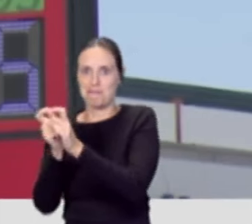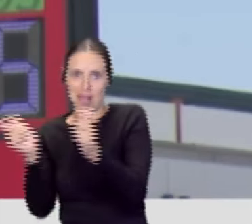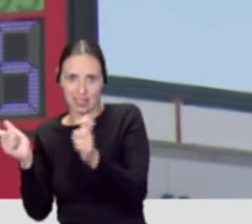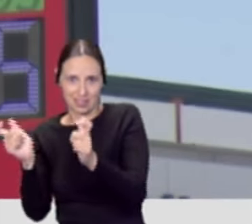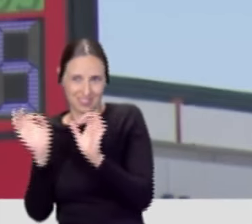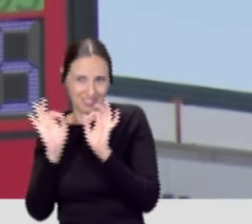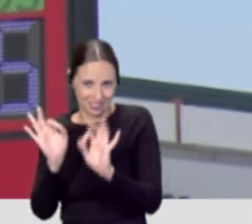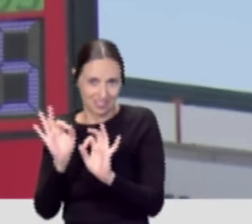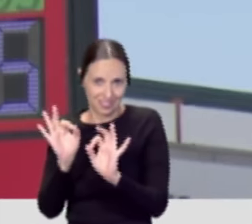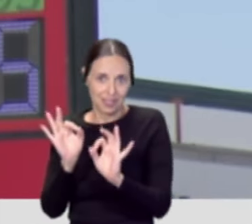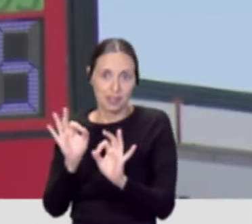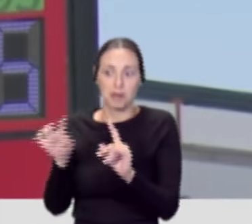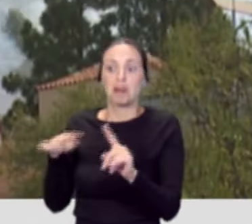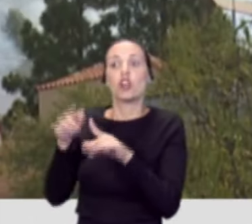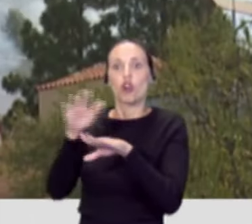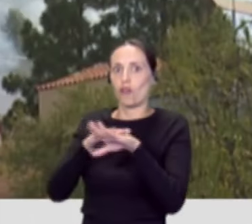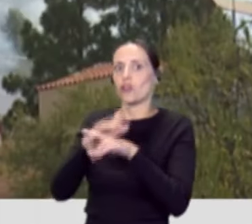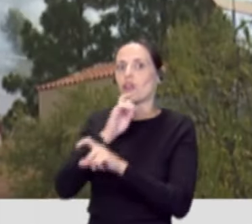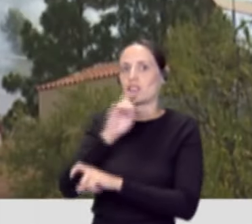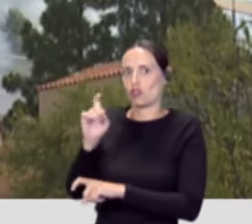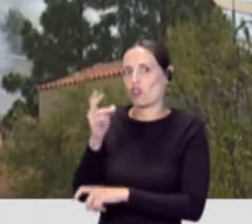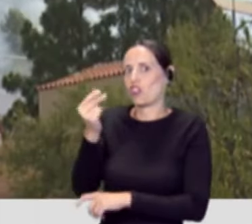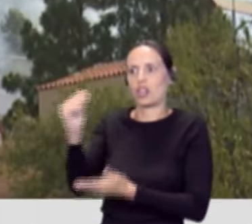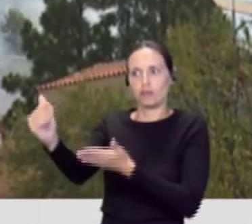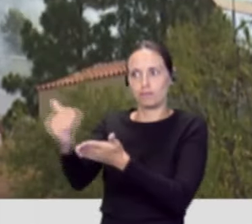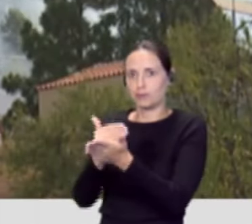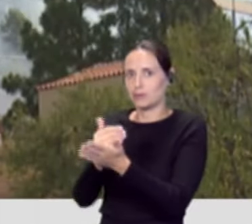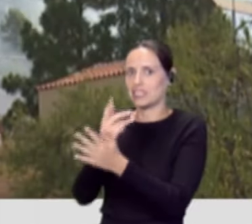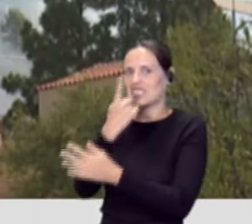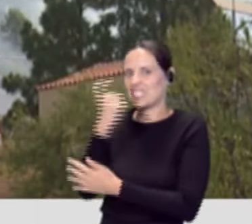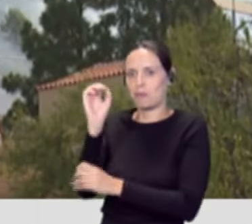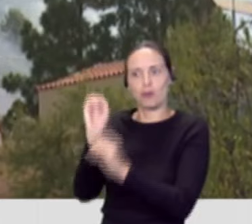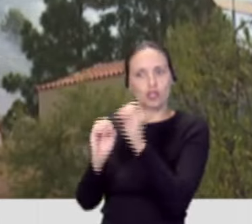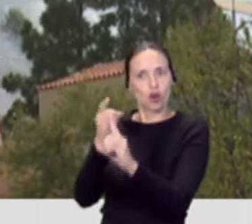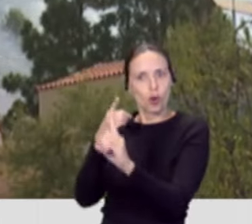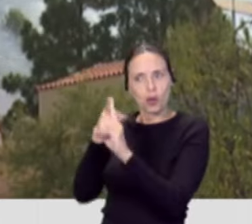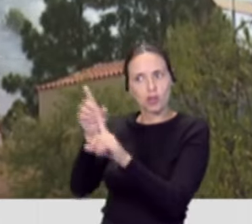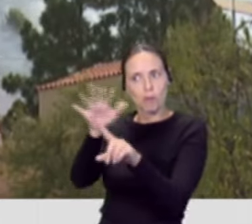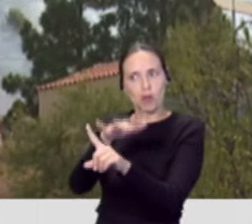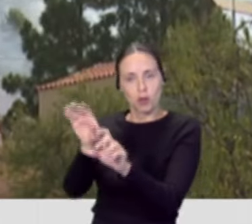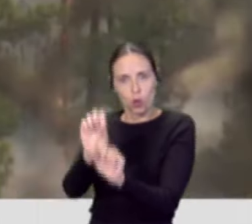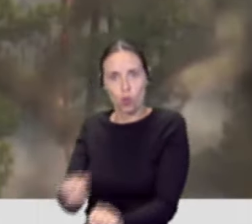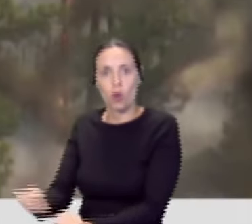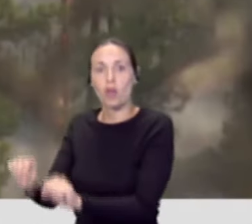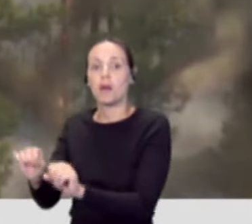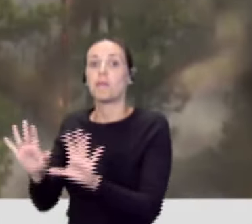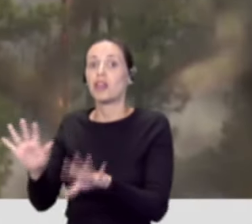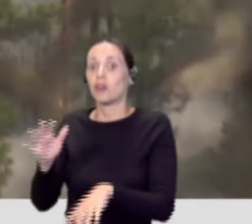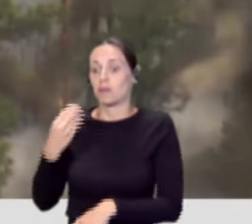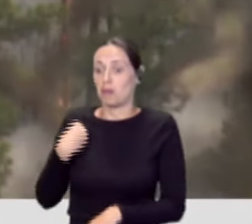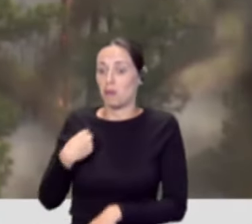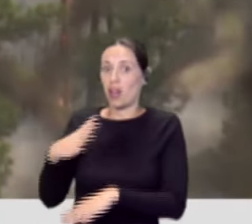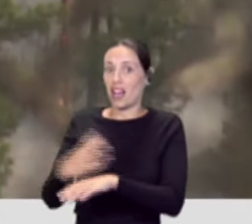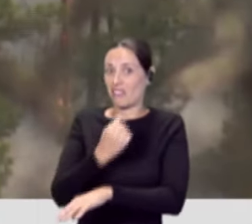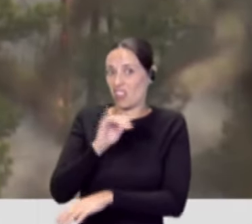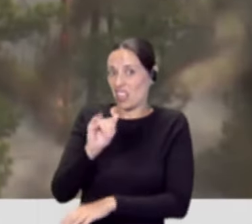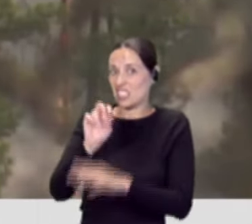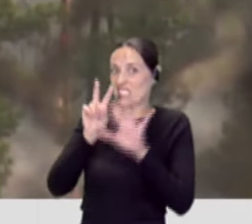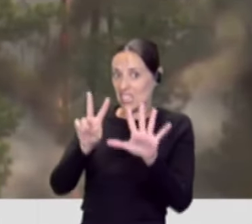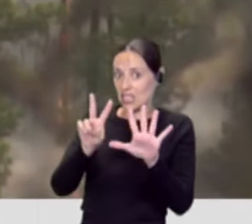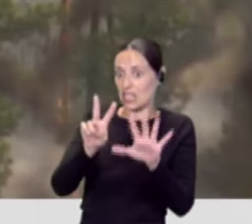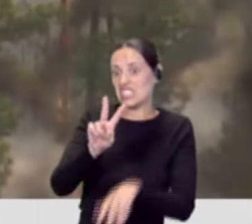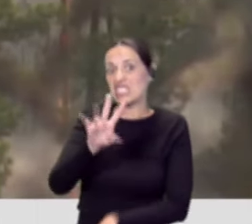apunta también usted. Pero, sin embargo, de los 7 cabildos, 5 ya ha mostrado su oposición, además bastante frontal a